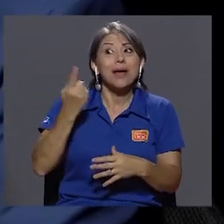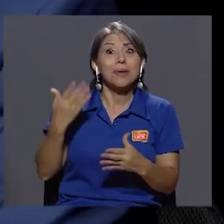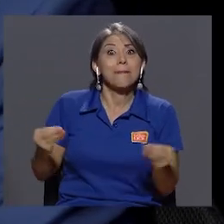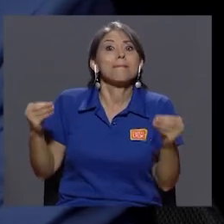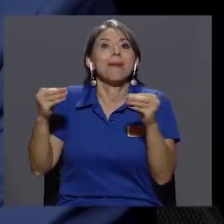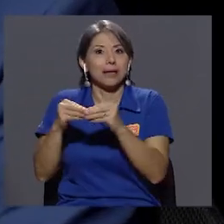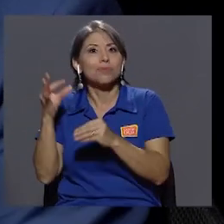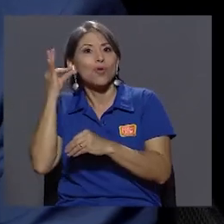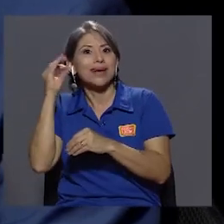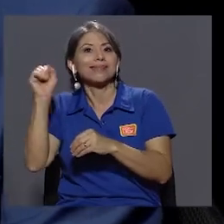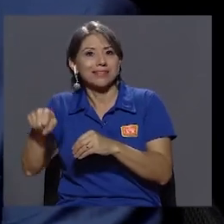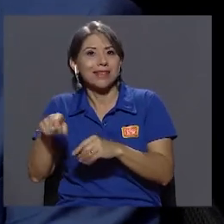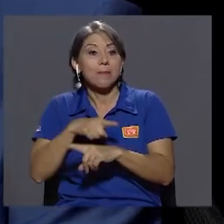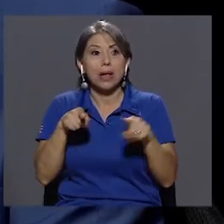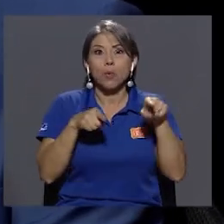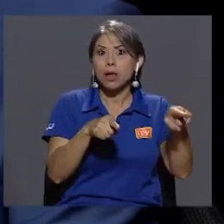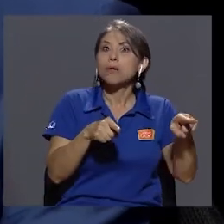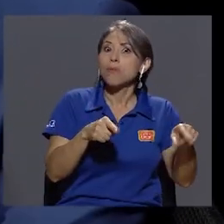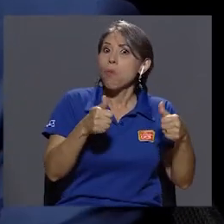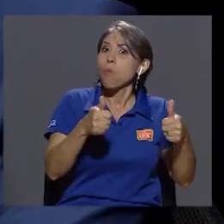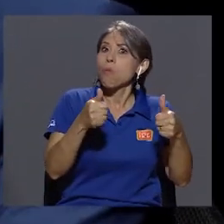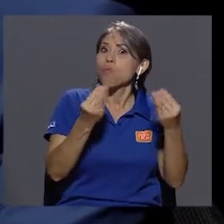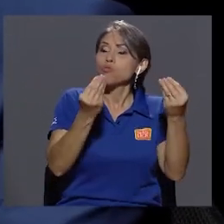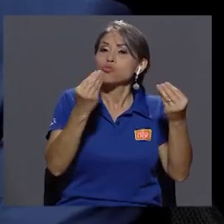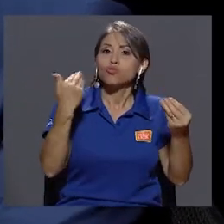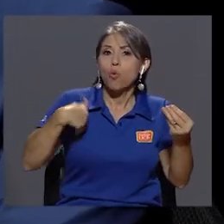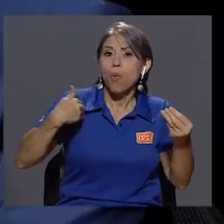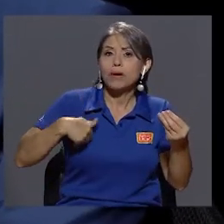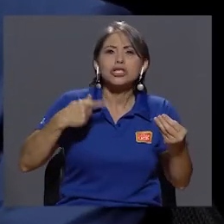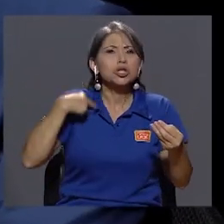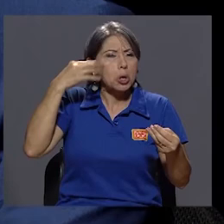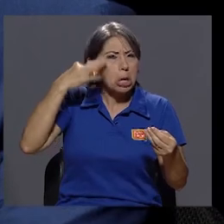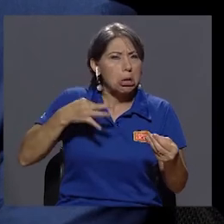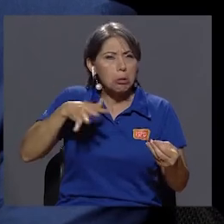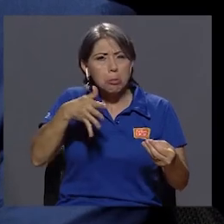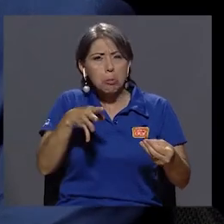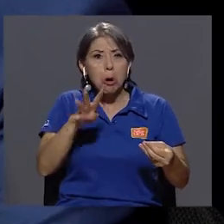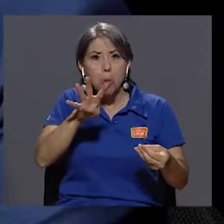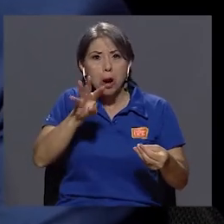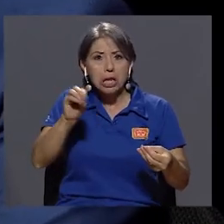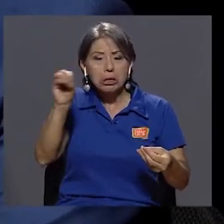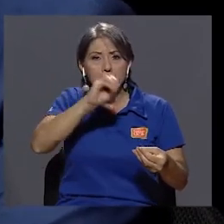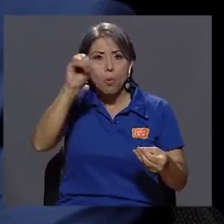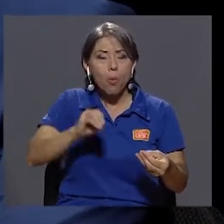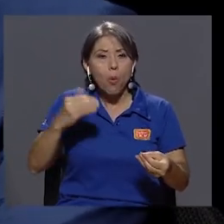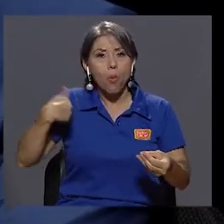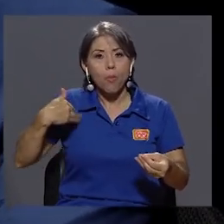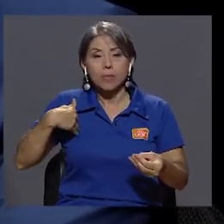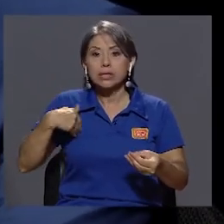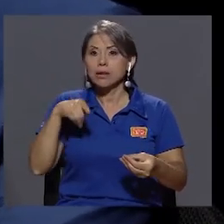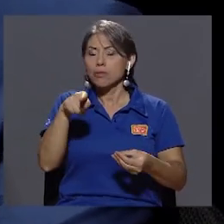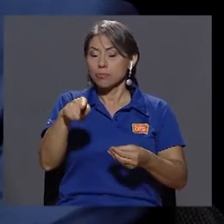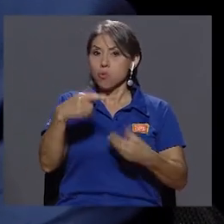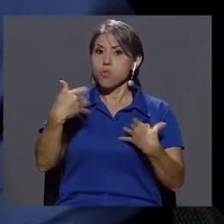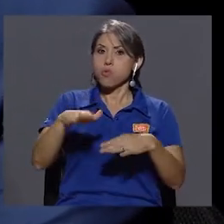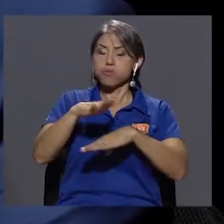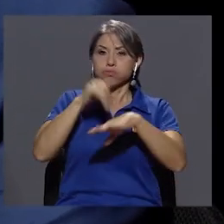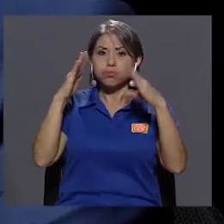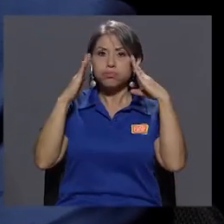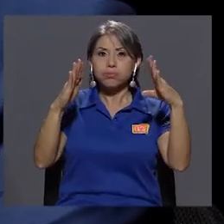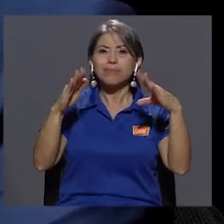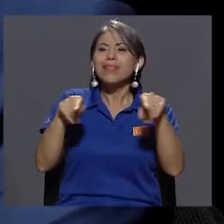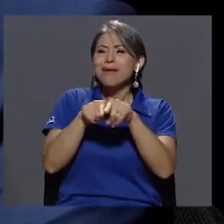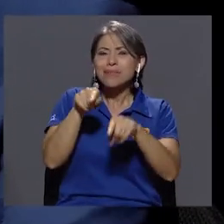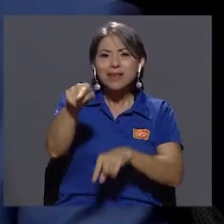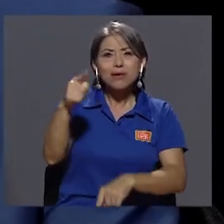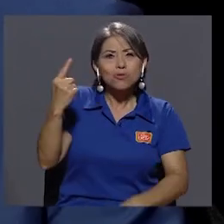pero hay una buena cantidad de hombres yo diría que como un 40% casi de hombres y me llamó muchísimo la atención inclusive había